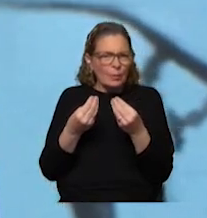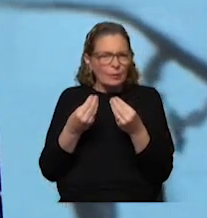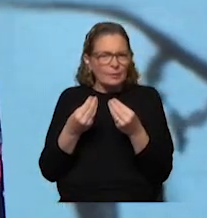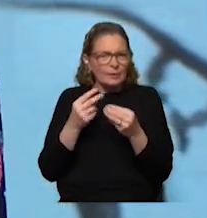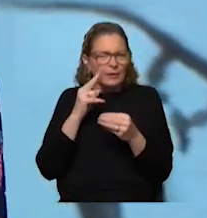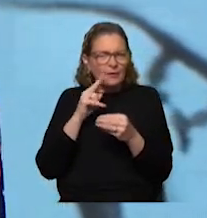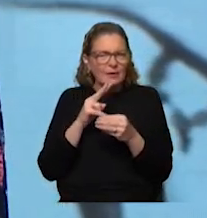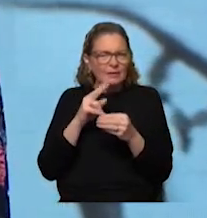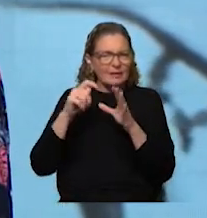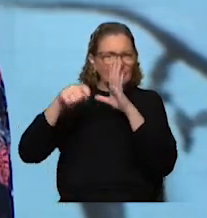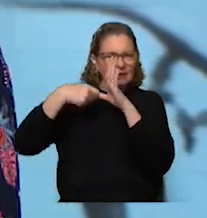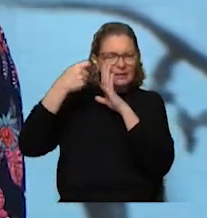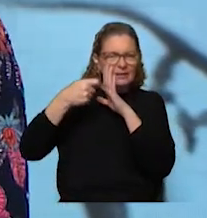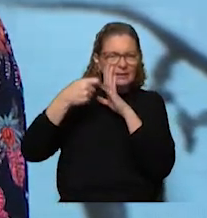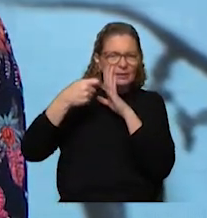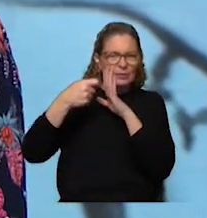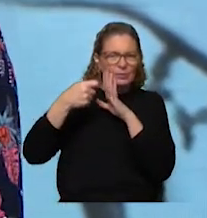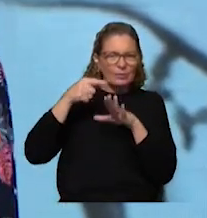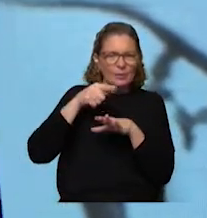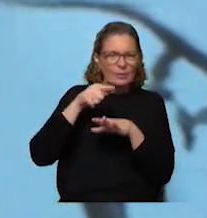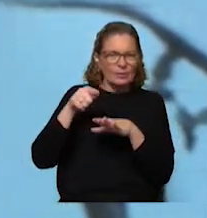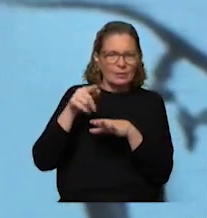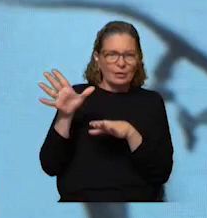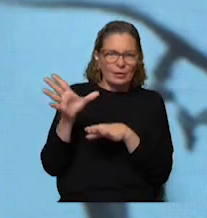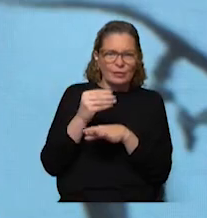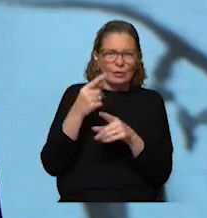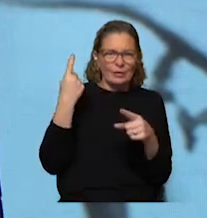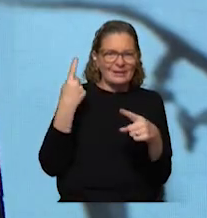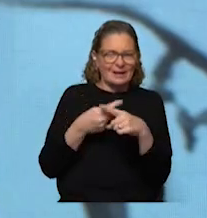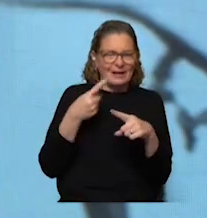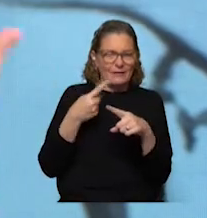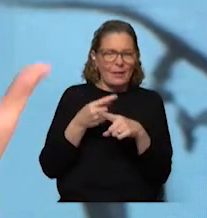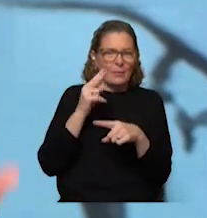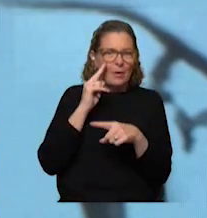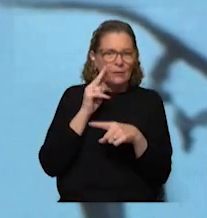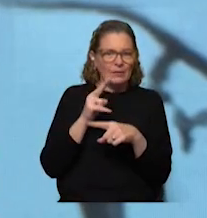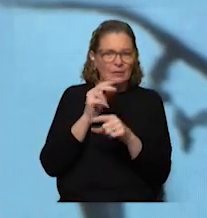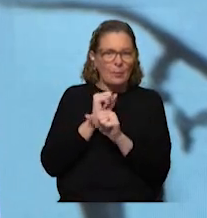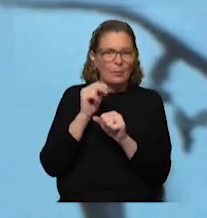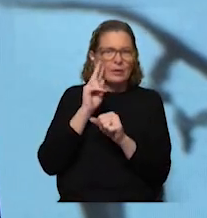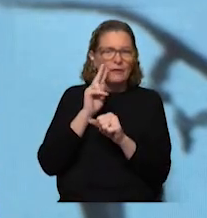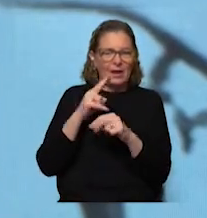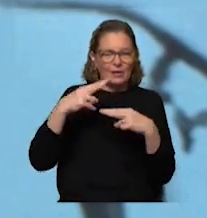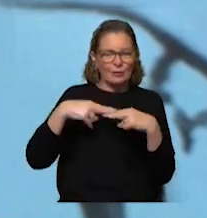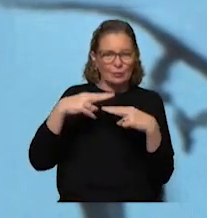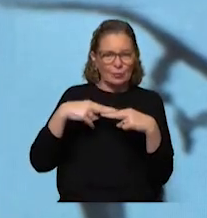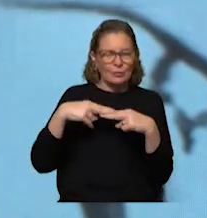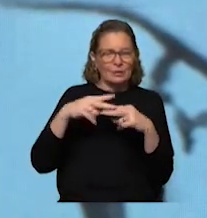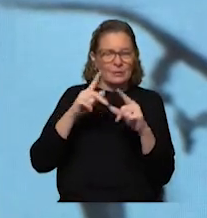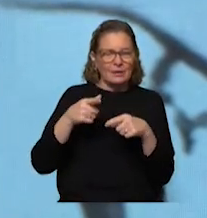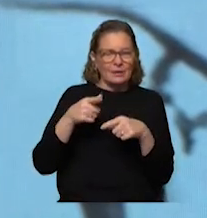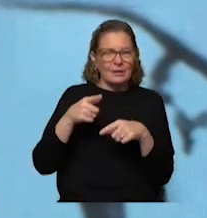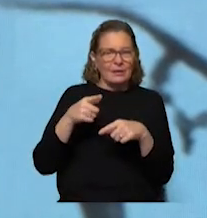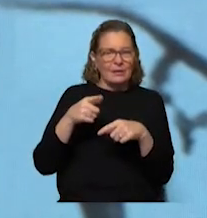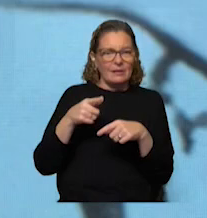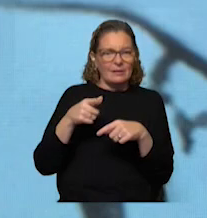ella verse en el cine con el documental por esos ojos que todos celebrábamos y todos hemos visto y de hecho o se puede ver en YouTube que está disponible el de